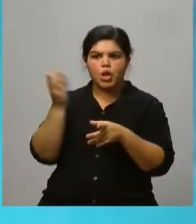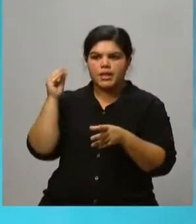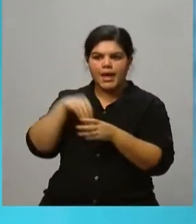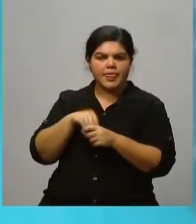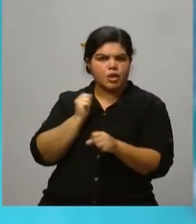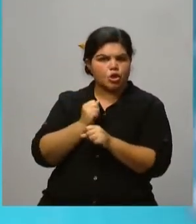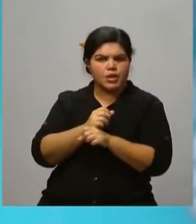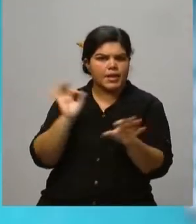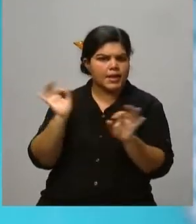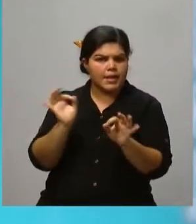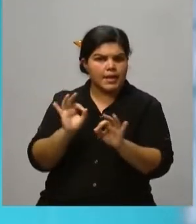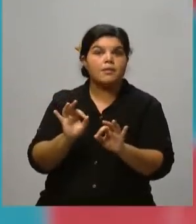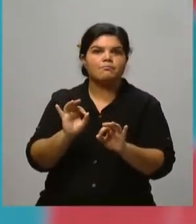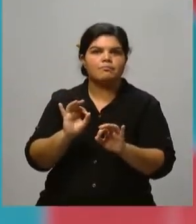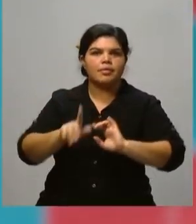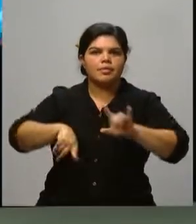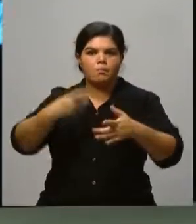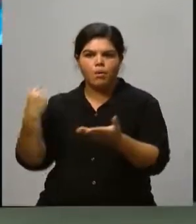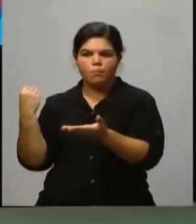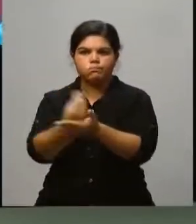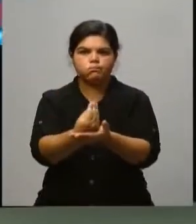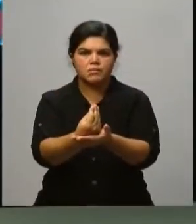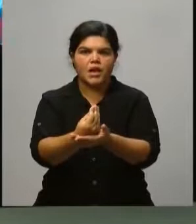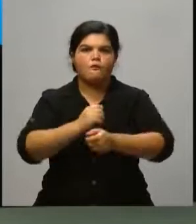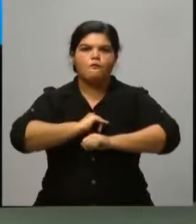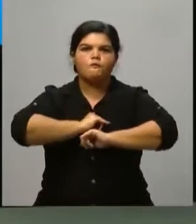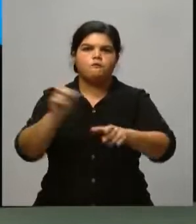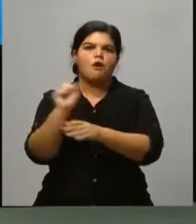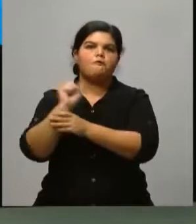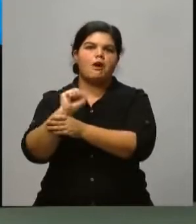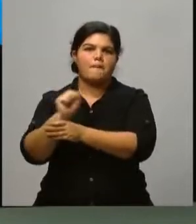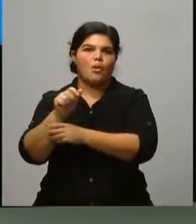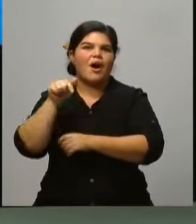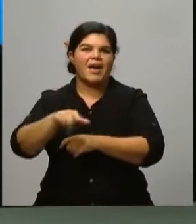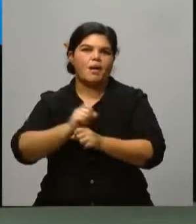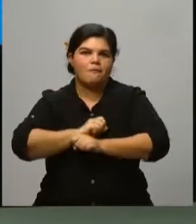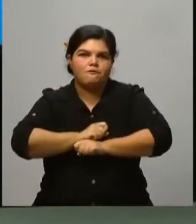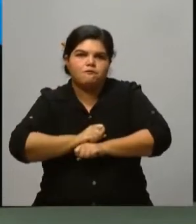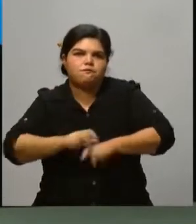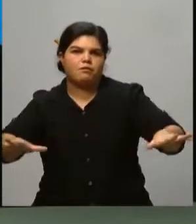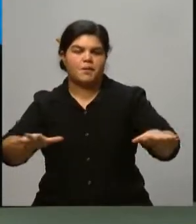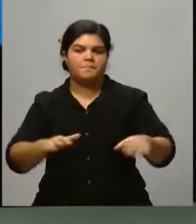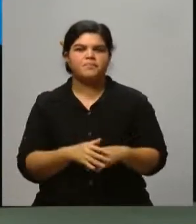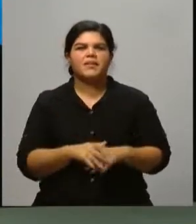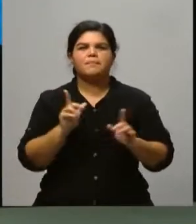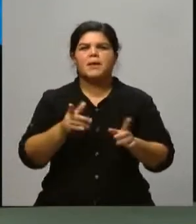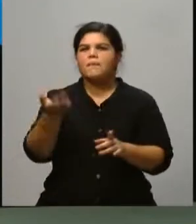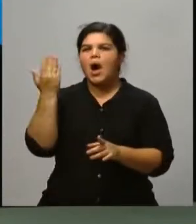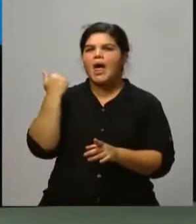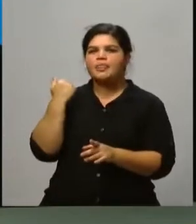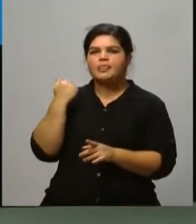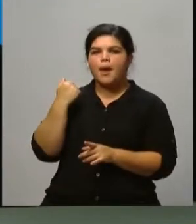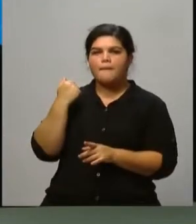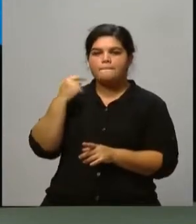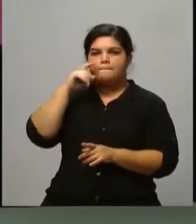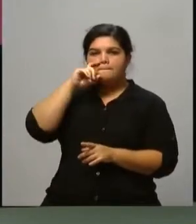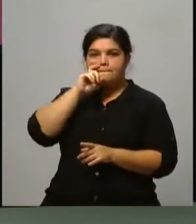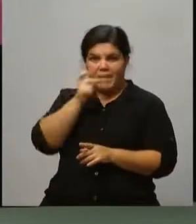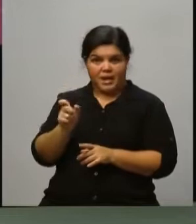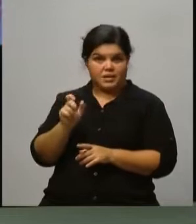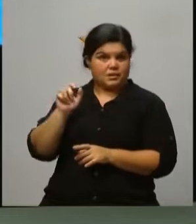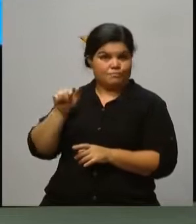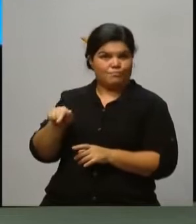lo que es hoy la oposición más fuerte, estaría siendo la que tiene la mayor intención de voto. Después está el oficialismo actual. Y en tercer